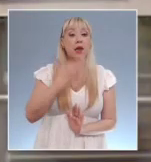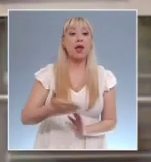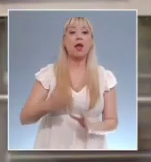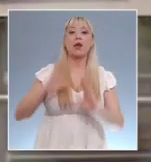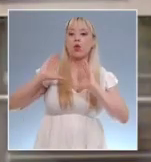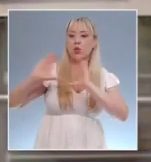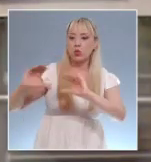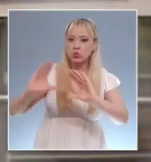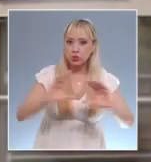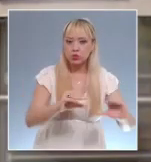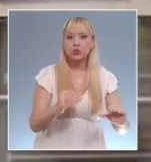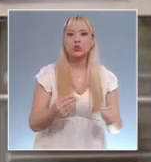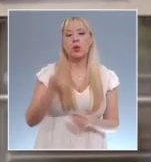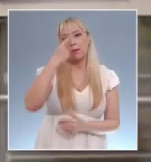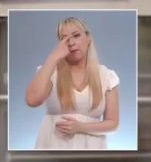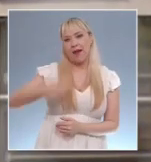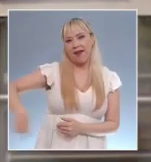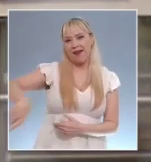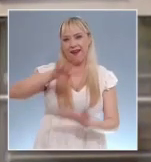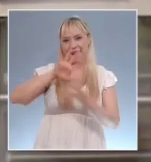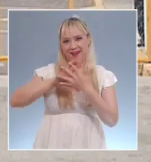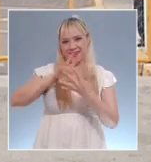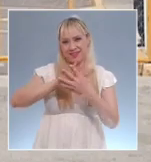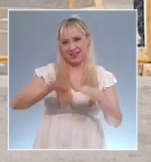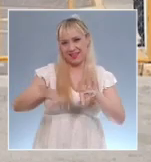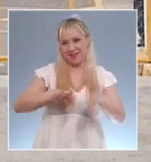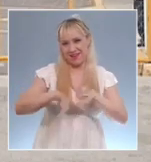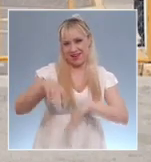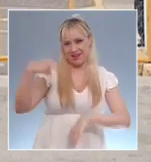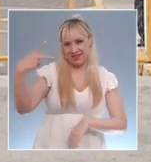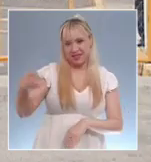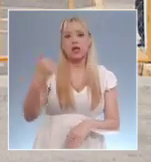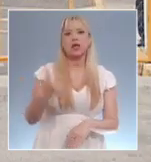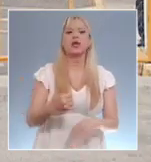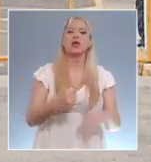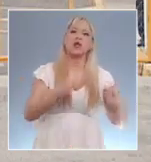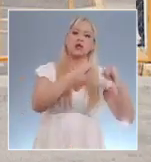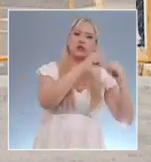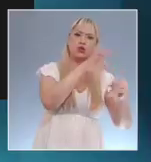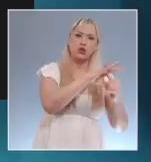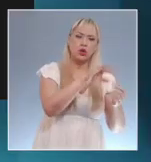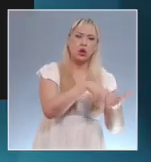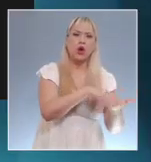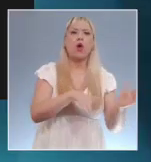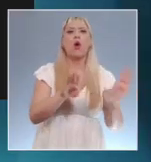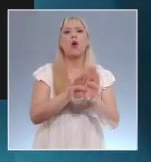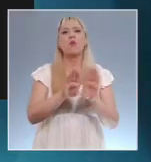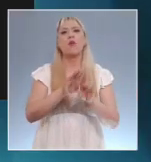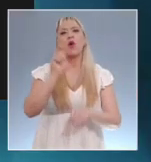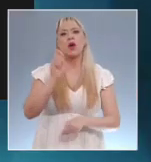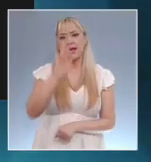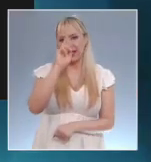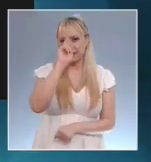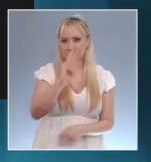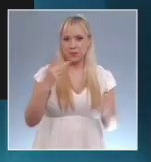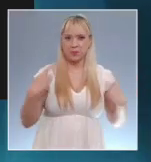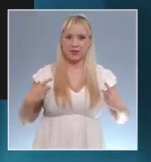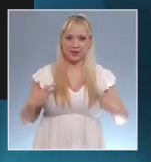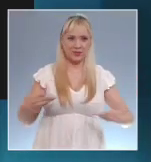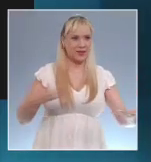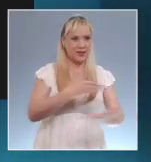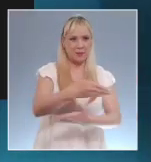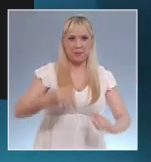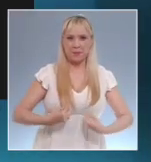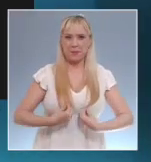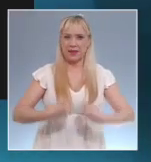instituciones electorales en temas como educación cívica, acceso a la información, entre otros. Consideramos que la